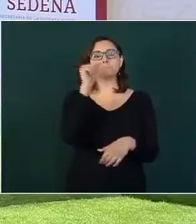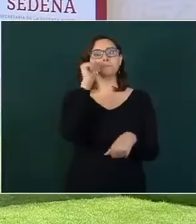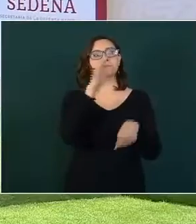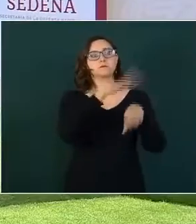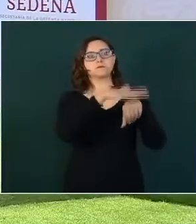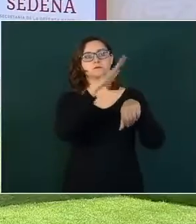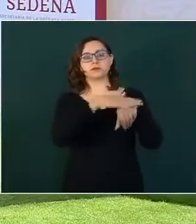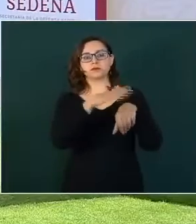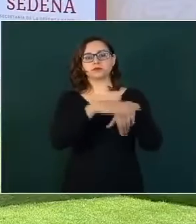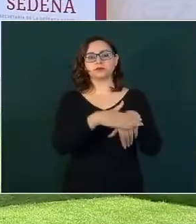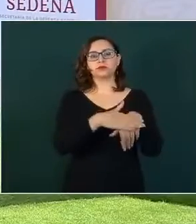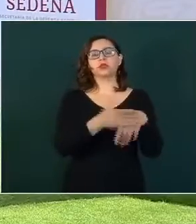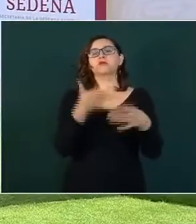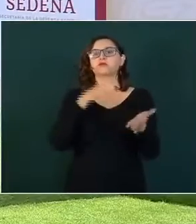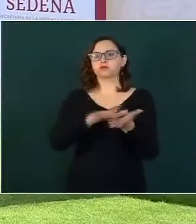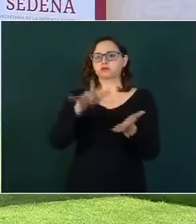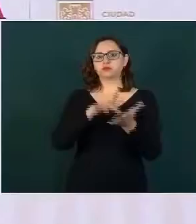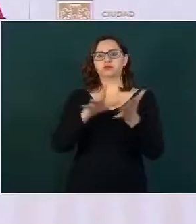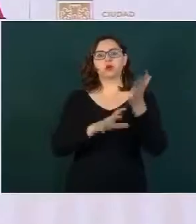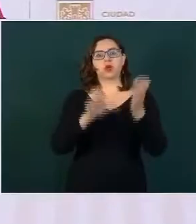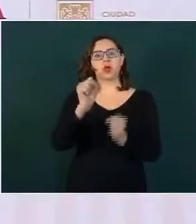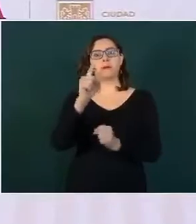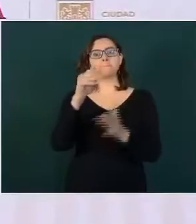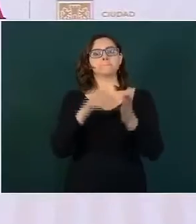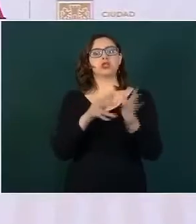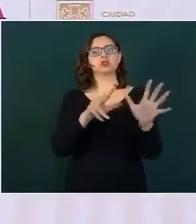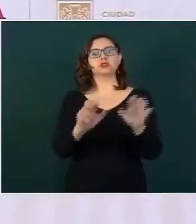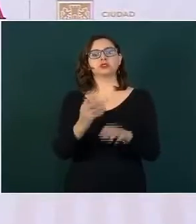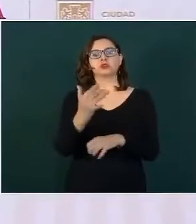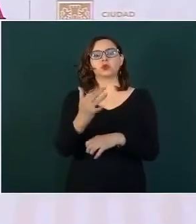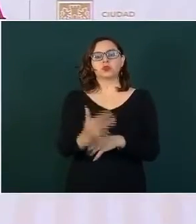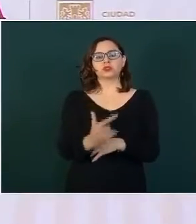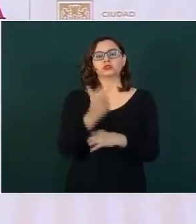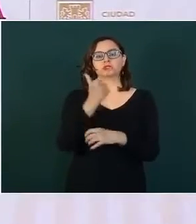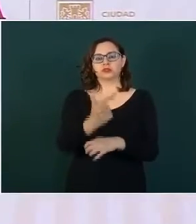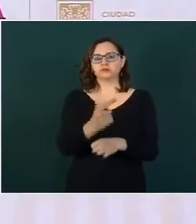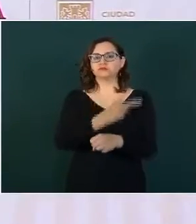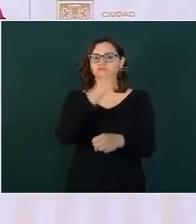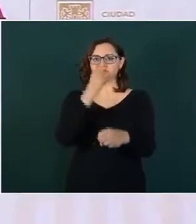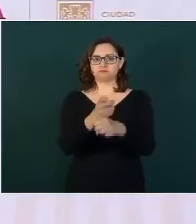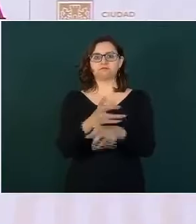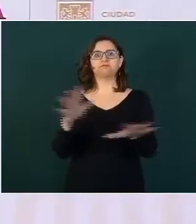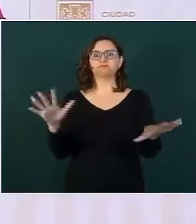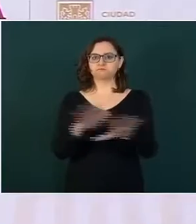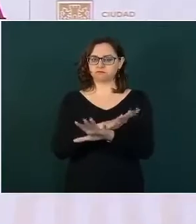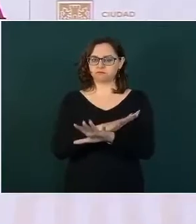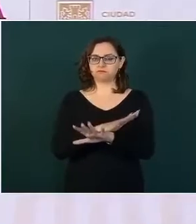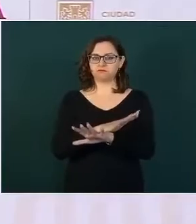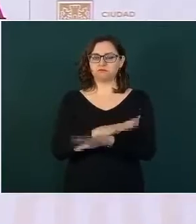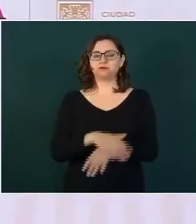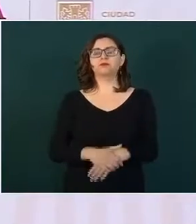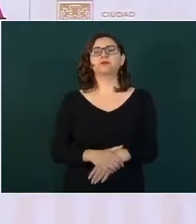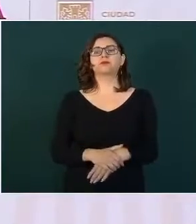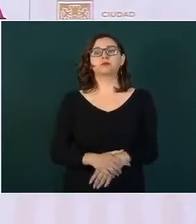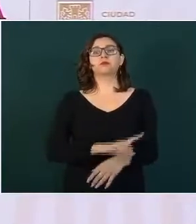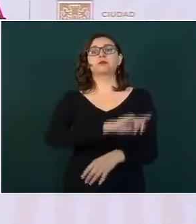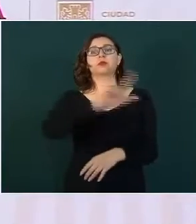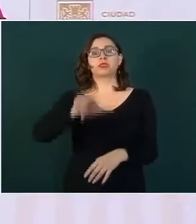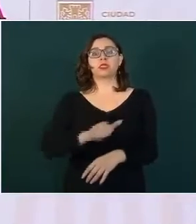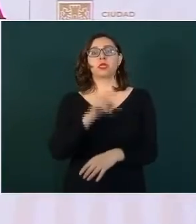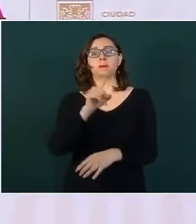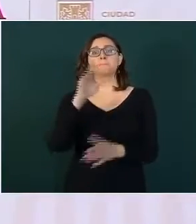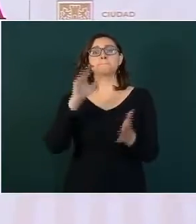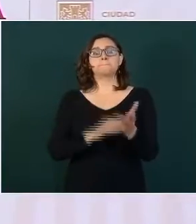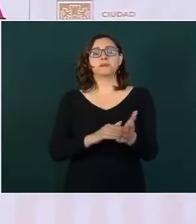de 1857 para consolidar la segunda transformación. Y en